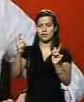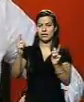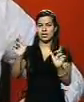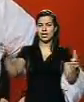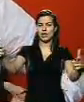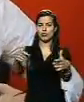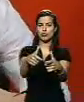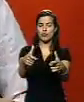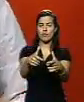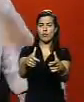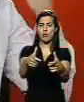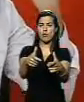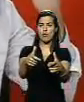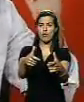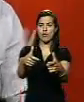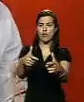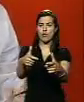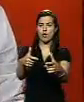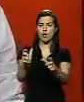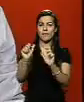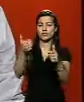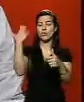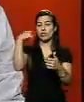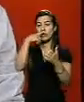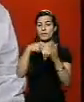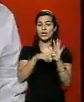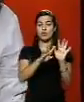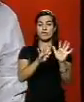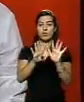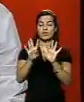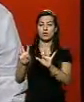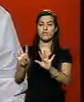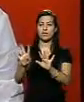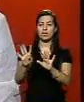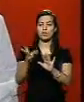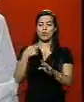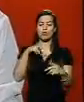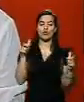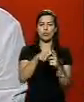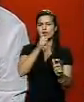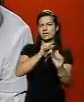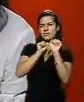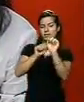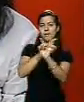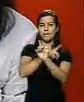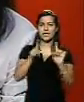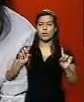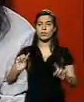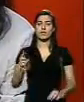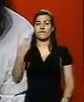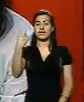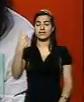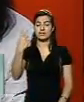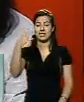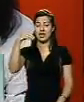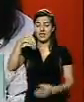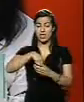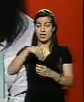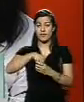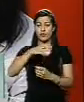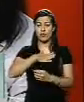movimiento que insurgió en el año 99, venía como movimiento de resistencia, pero que por primera vez en nuestro